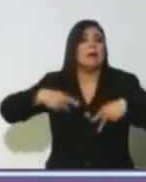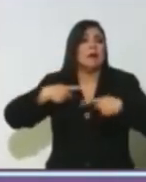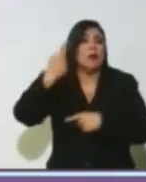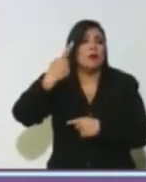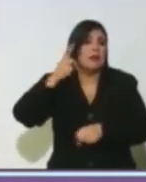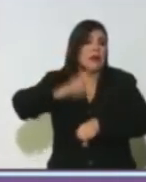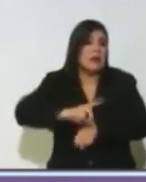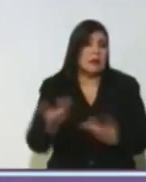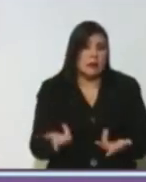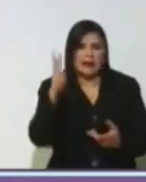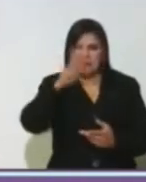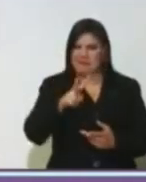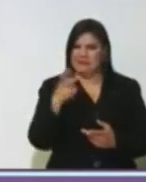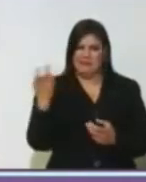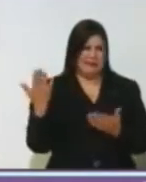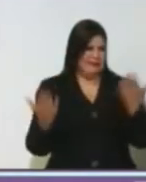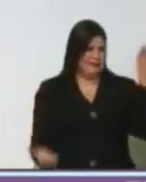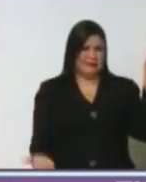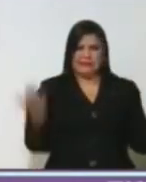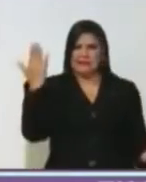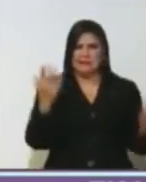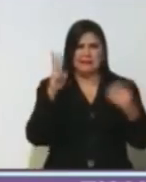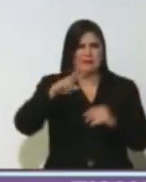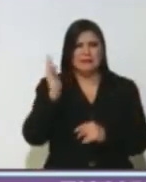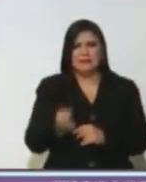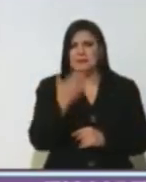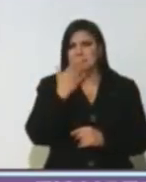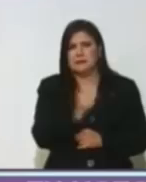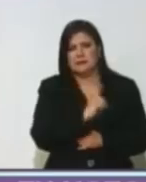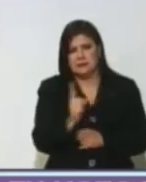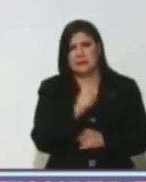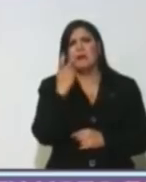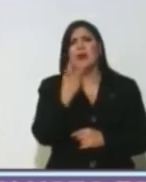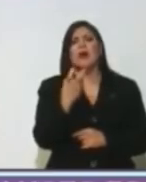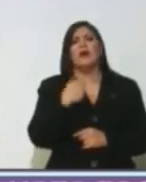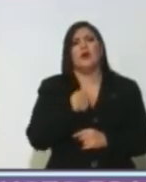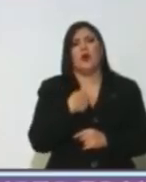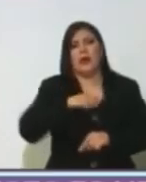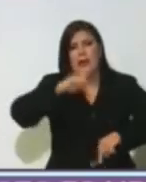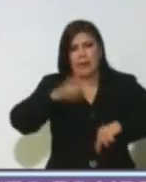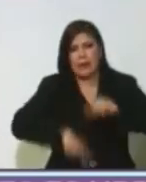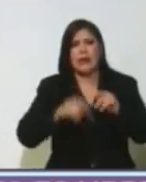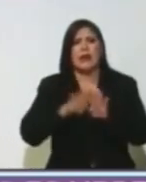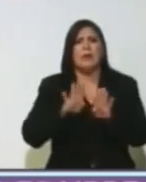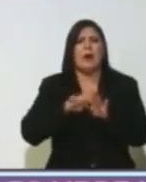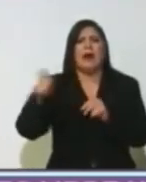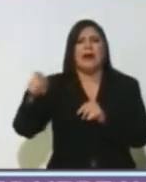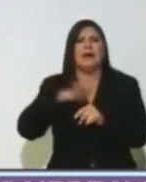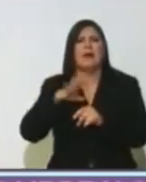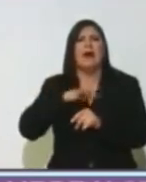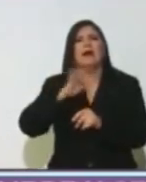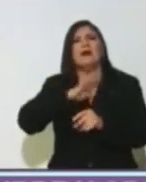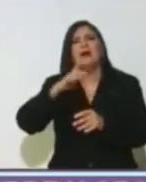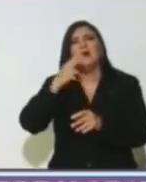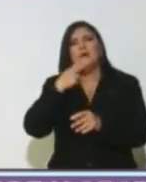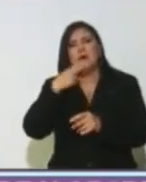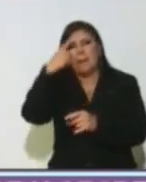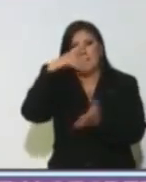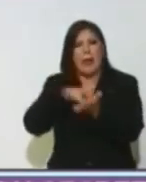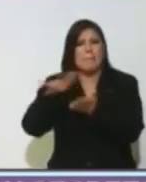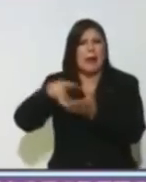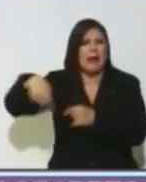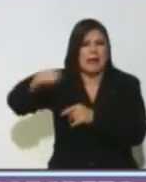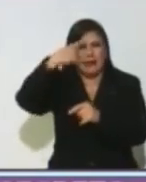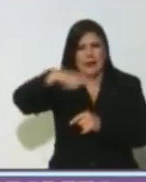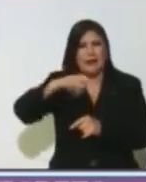completamente inaceptable por eso yo voy a eliminar los subsidios de los grandes consumidores para que podamos tener una distribución